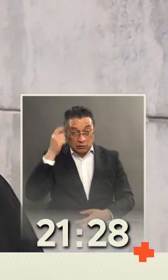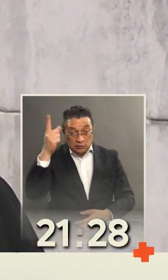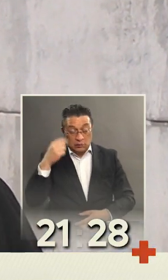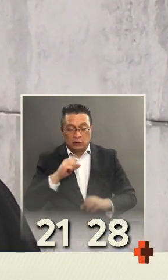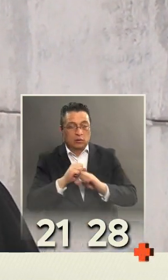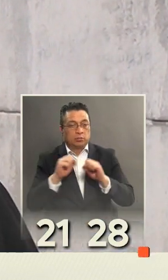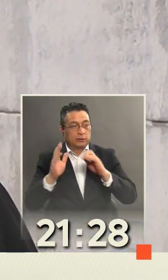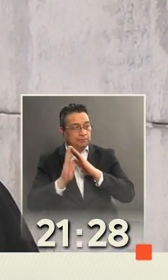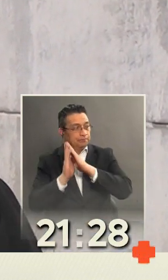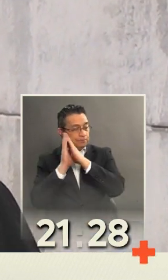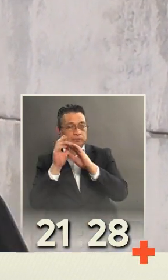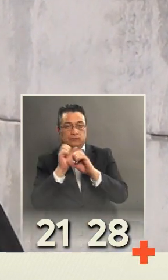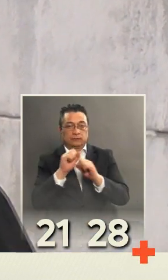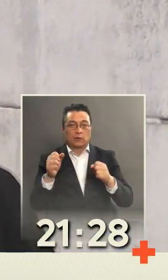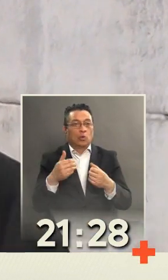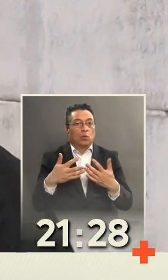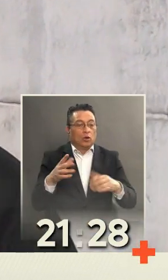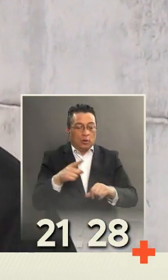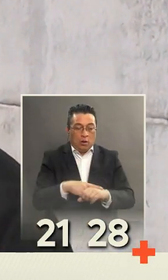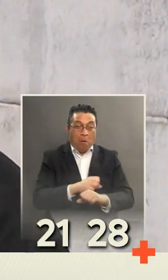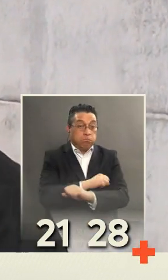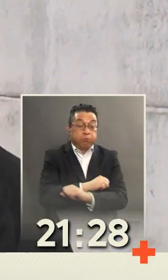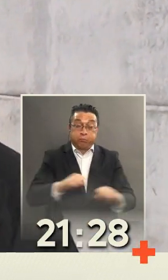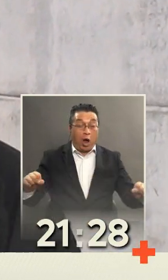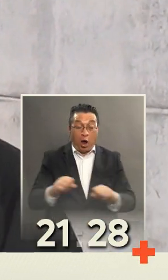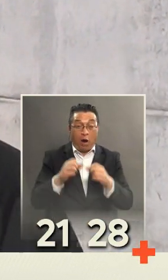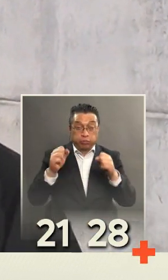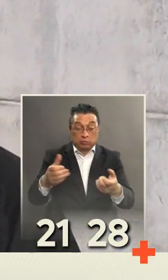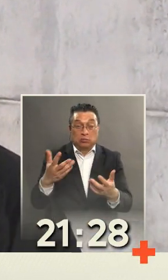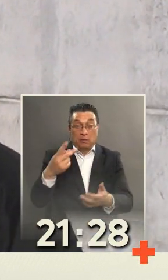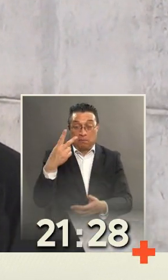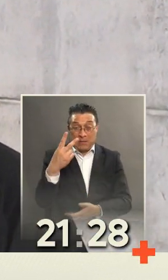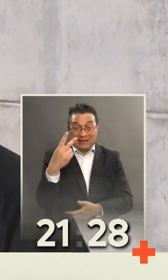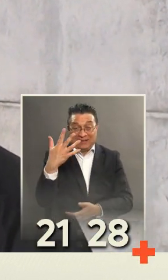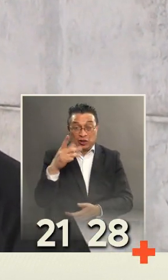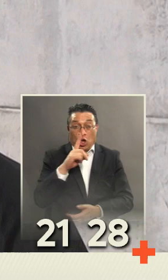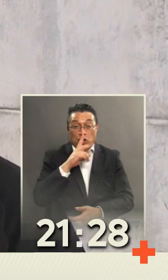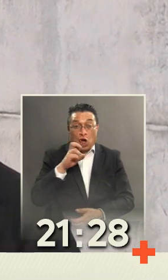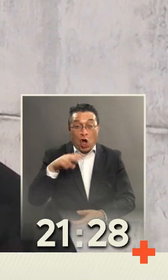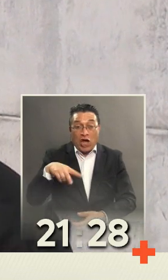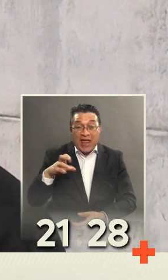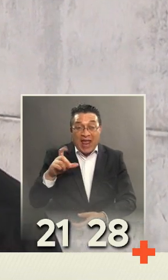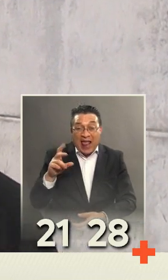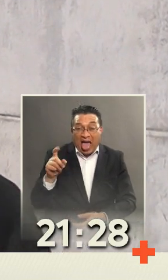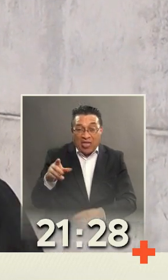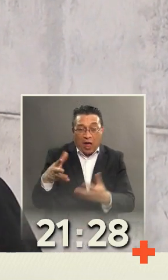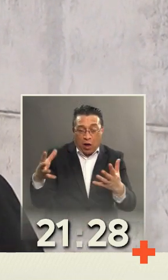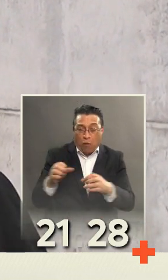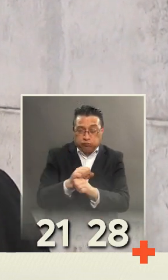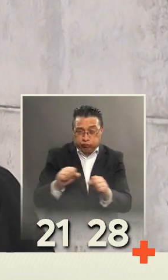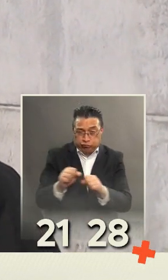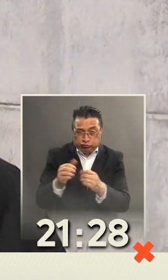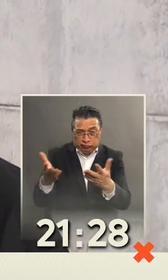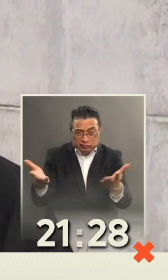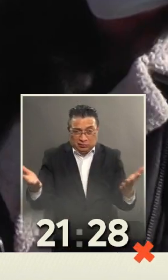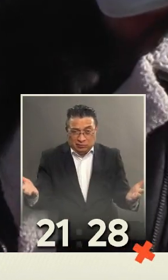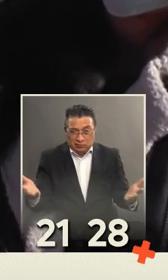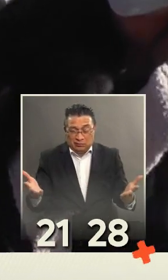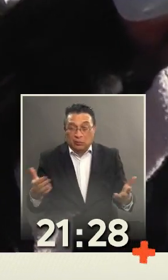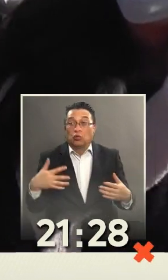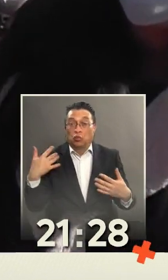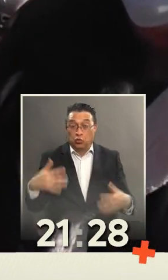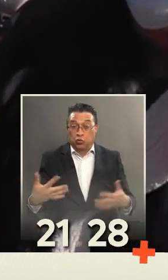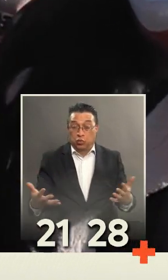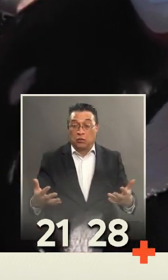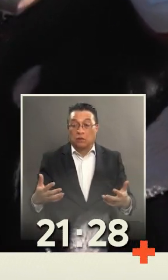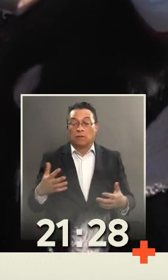igual en que cualquier momento tenemos una bomba de tiempo de 25 toneladas de explosivos. No es menor. Nosotros